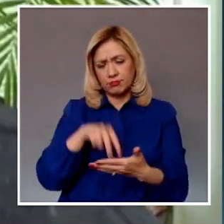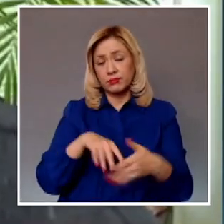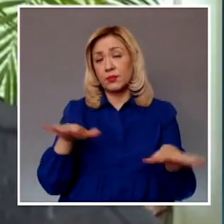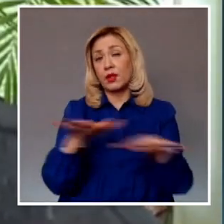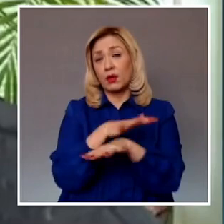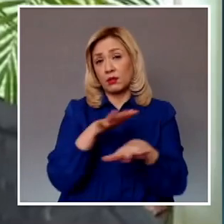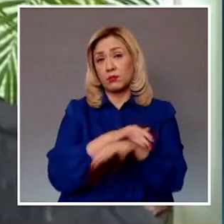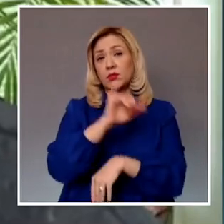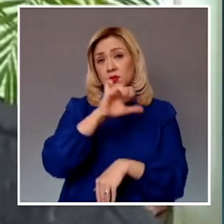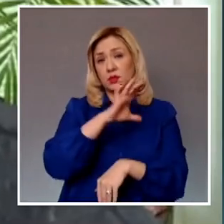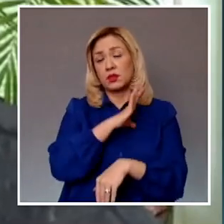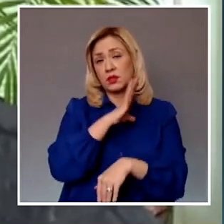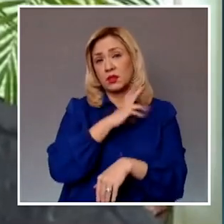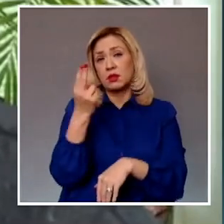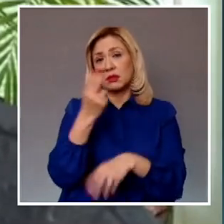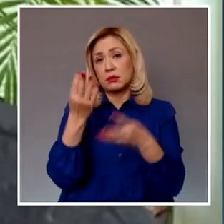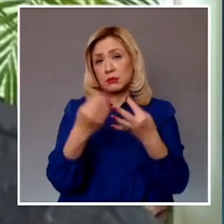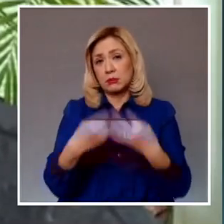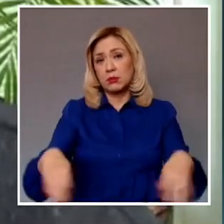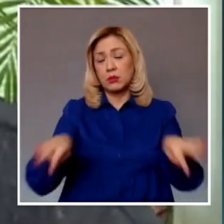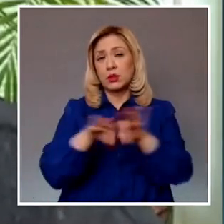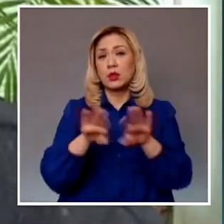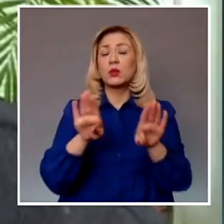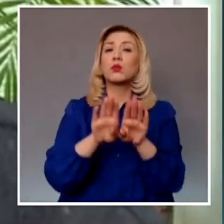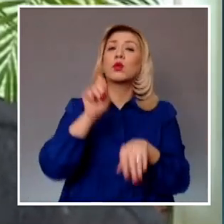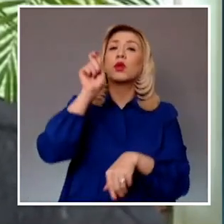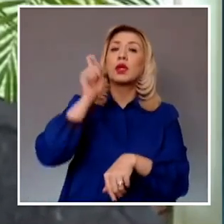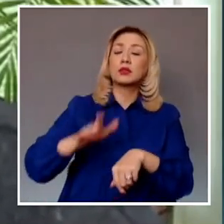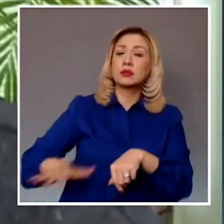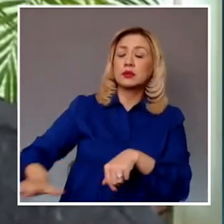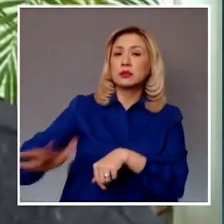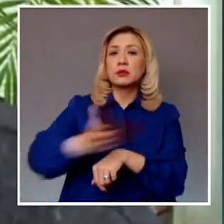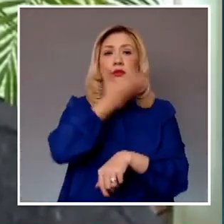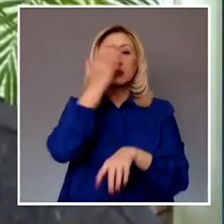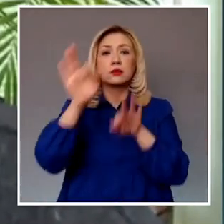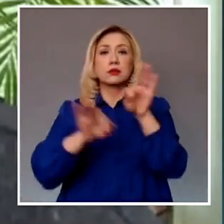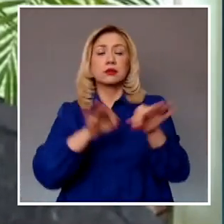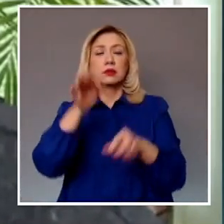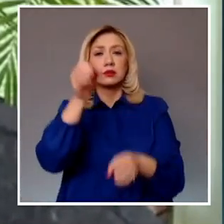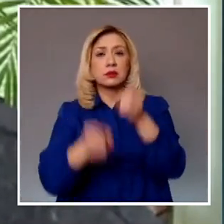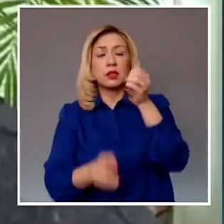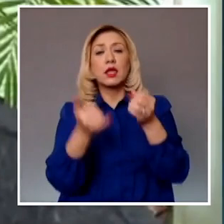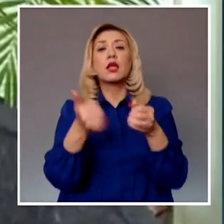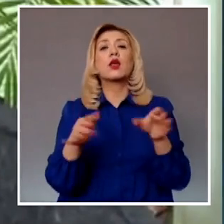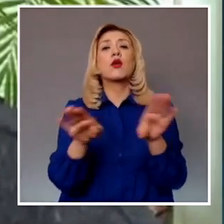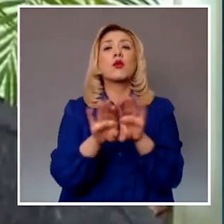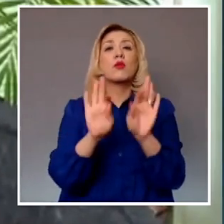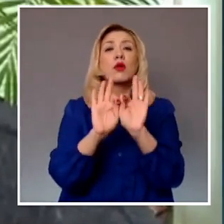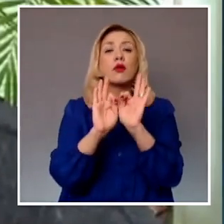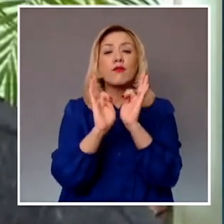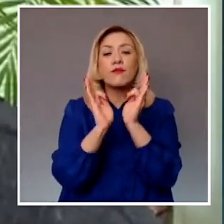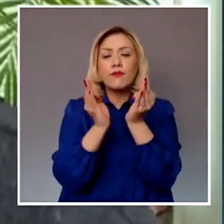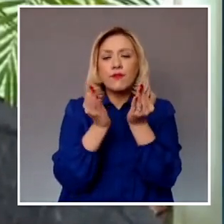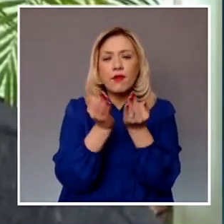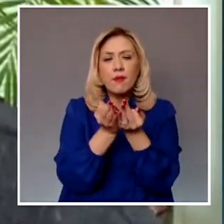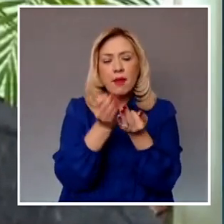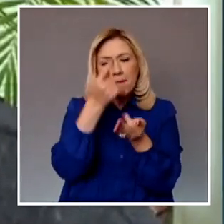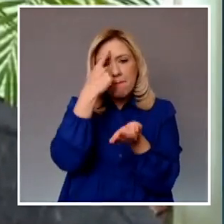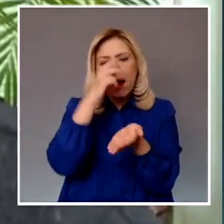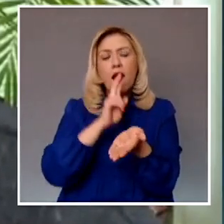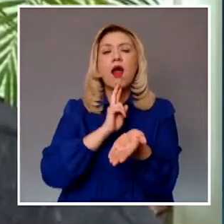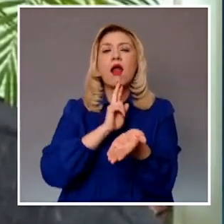en la conceptualización de nuestro sistema jurídico y en la forma en que podemos resolver los